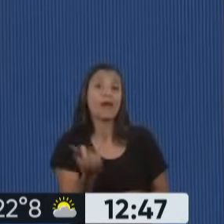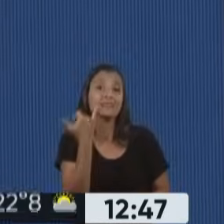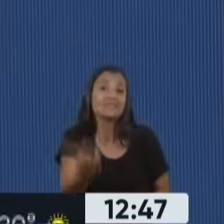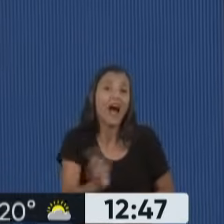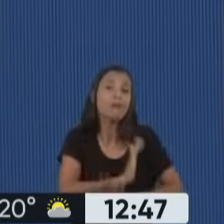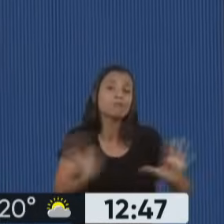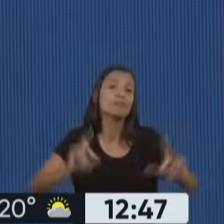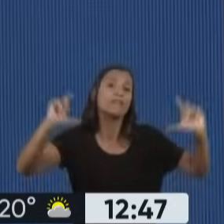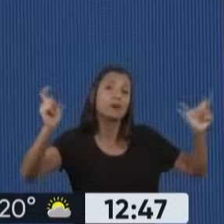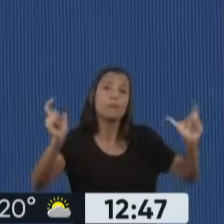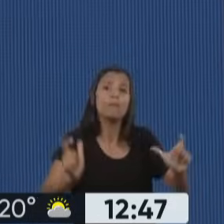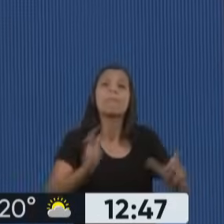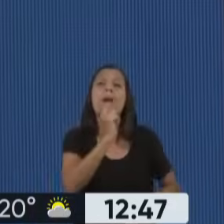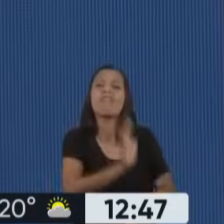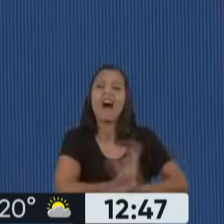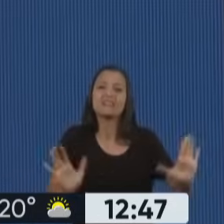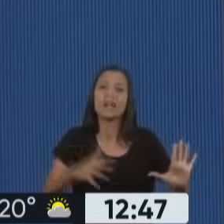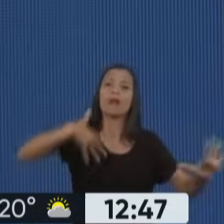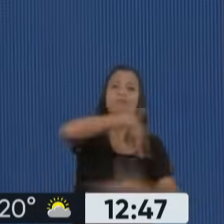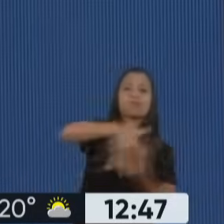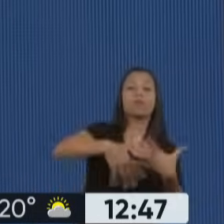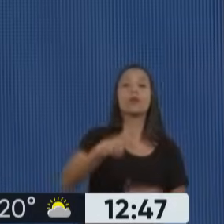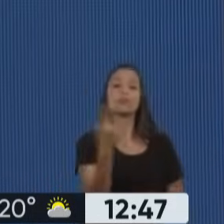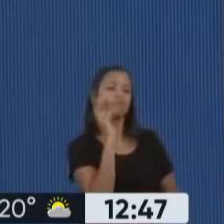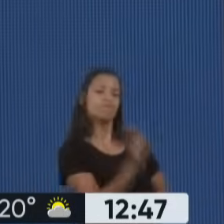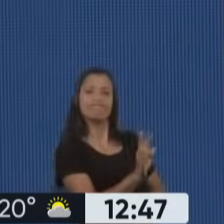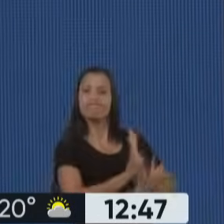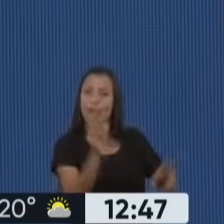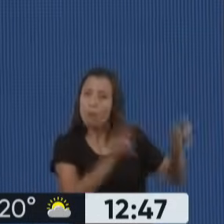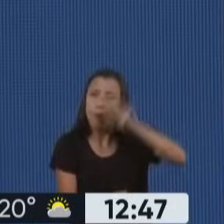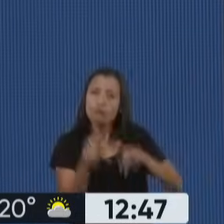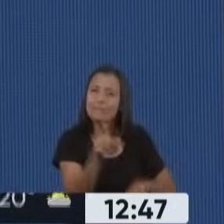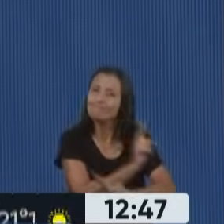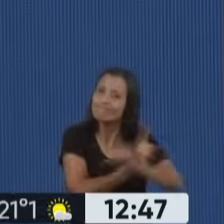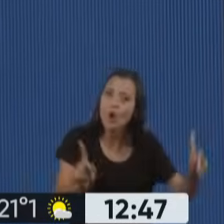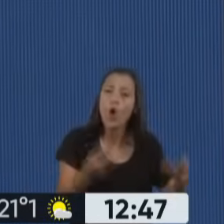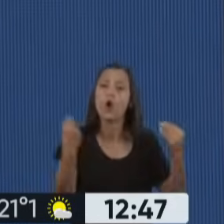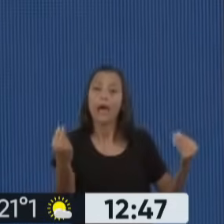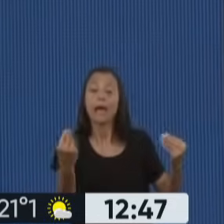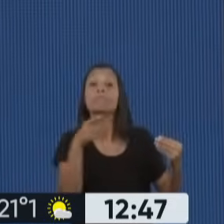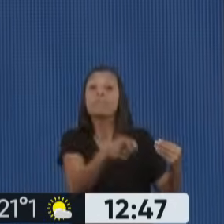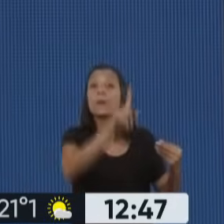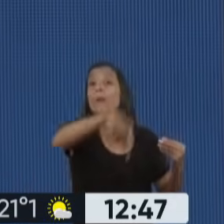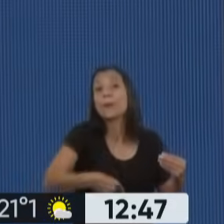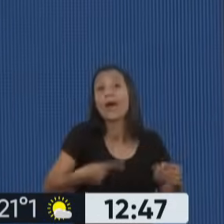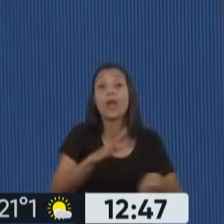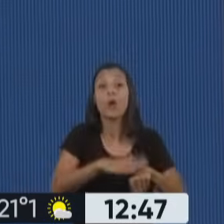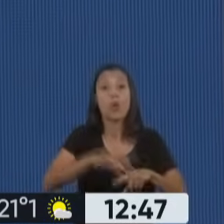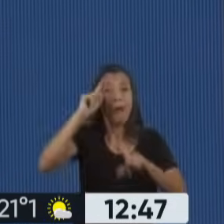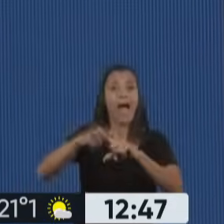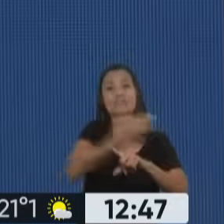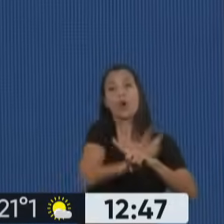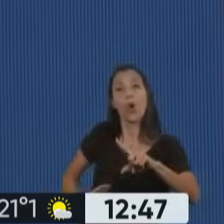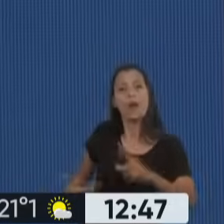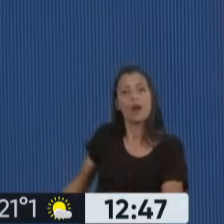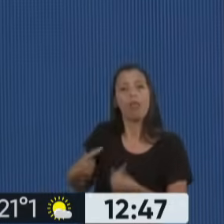y se hace más fácil. Nosotros justamente lo que tratamos de evitar fue eso, ya que eso fue lo que nos dejaron plantado para que